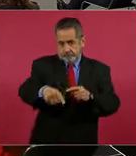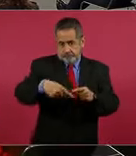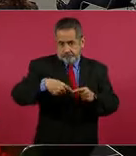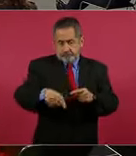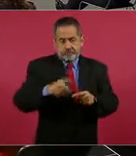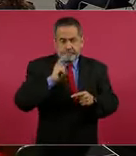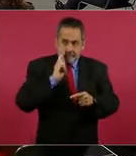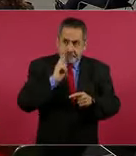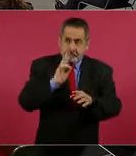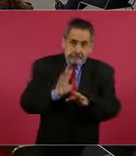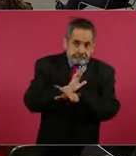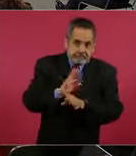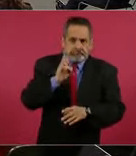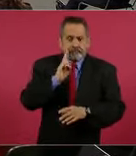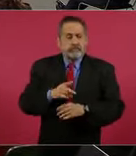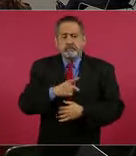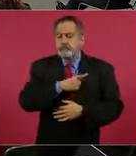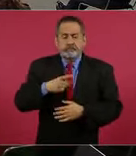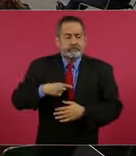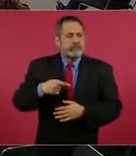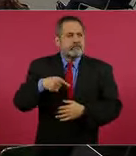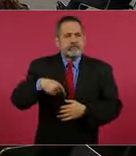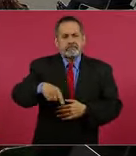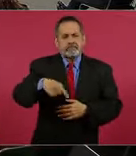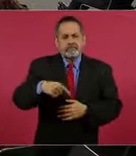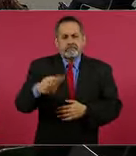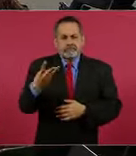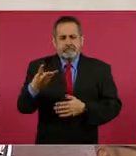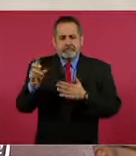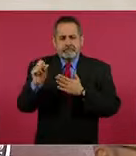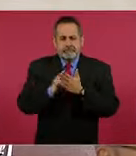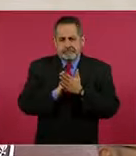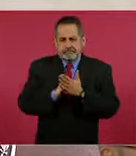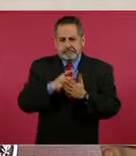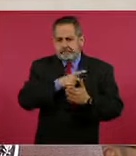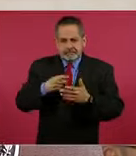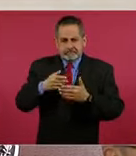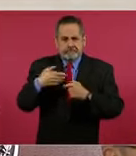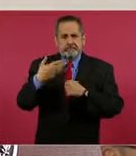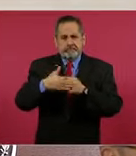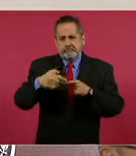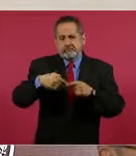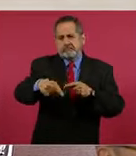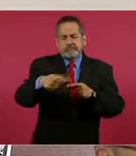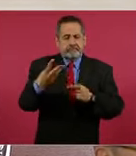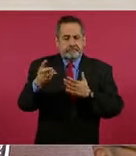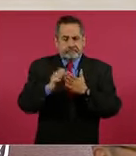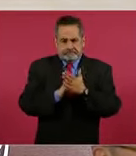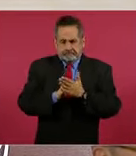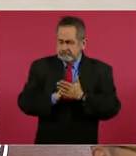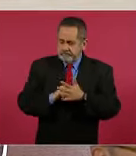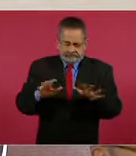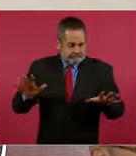eso lo tenemos que resolver en el primer trimestre del año próximo.